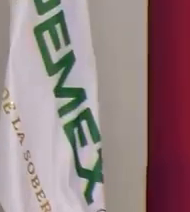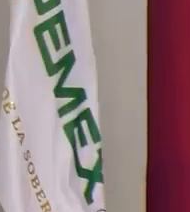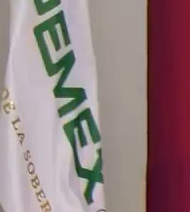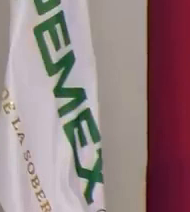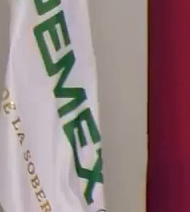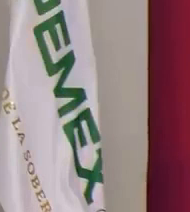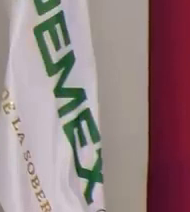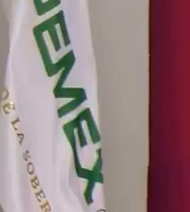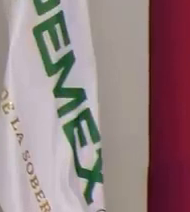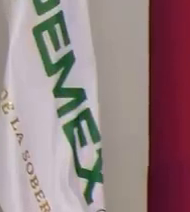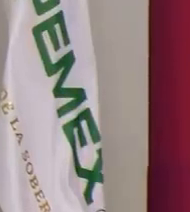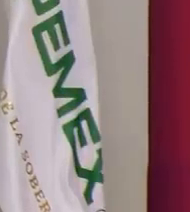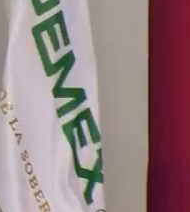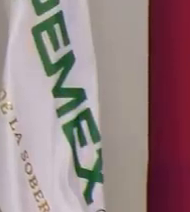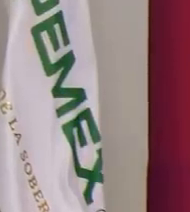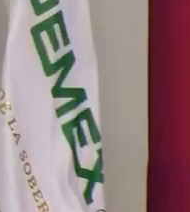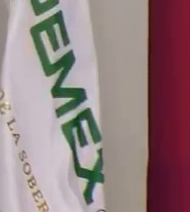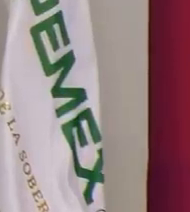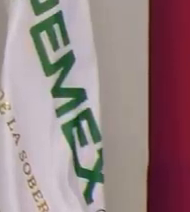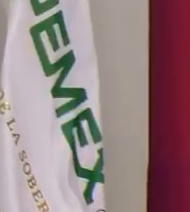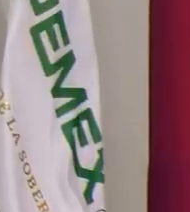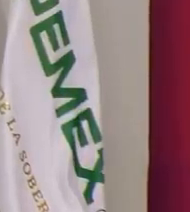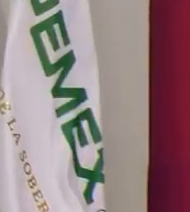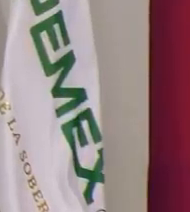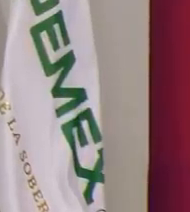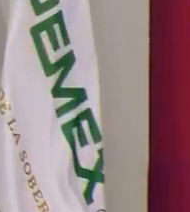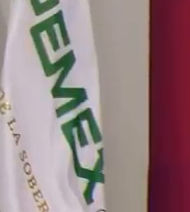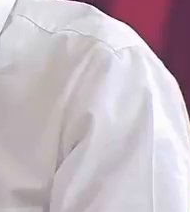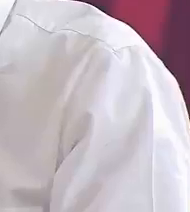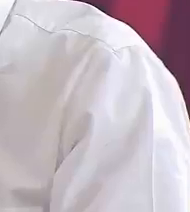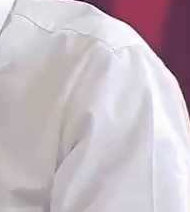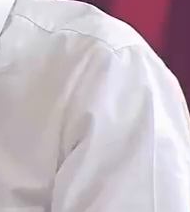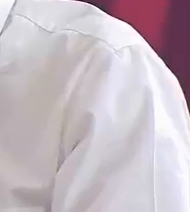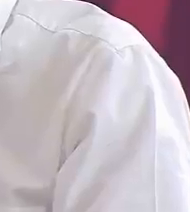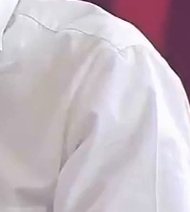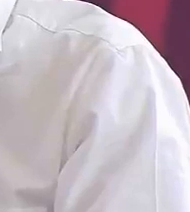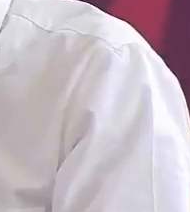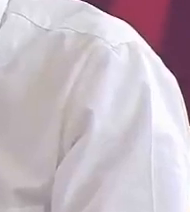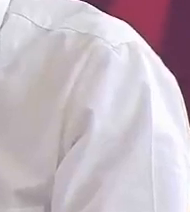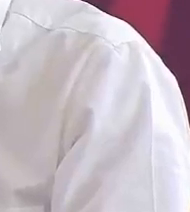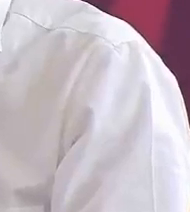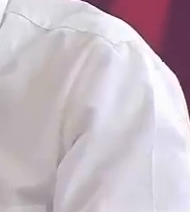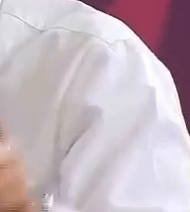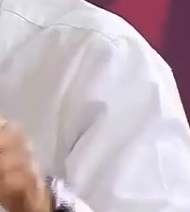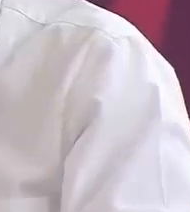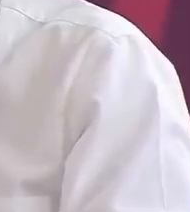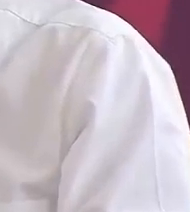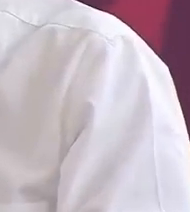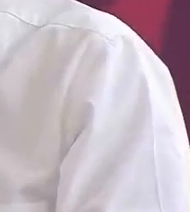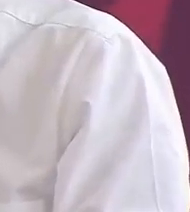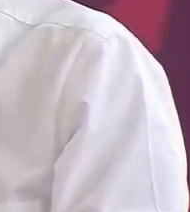habido nada. Engañaron, dijeron que con la llamada reforma energética, como aquí